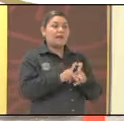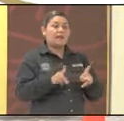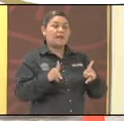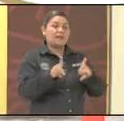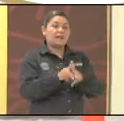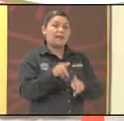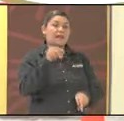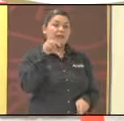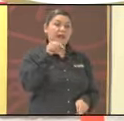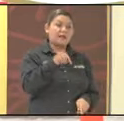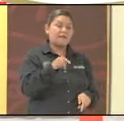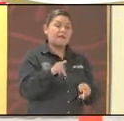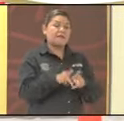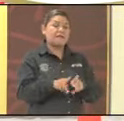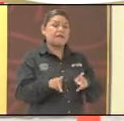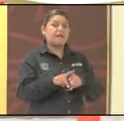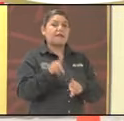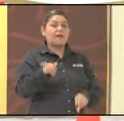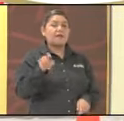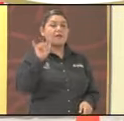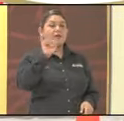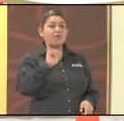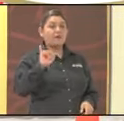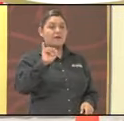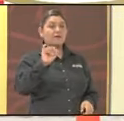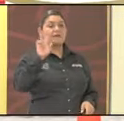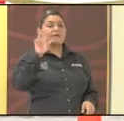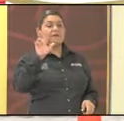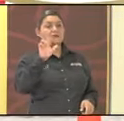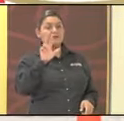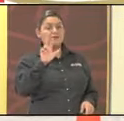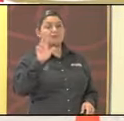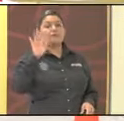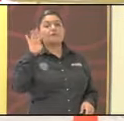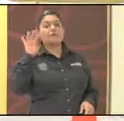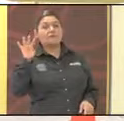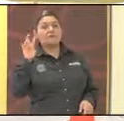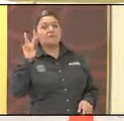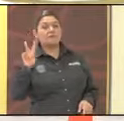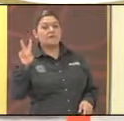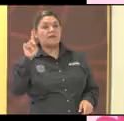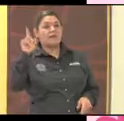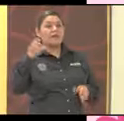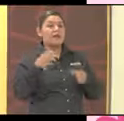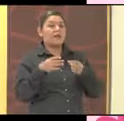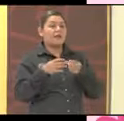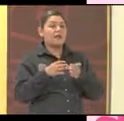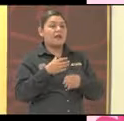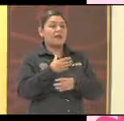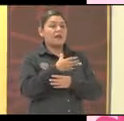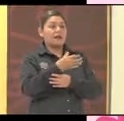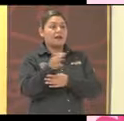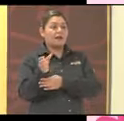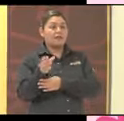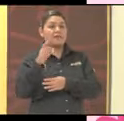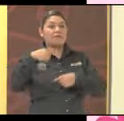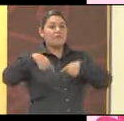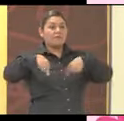principal. El jueves 18 y el viernes 19 estaremos en el campo de fútbol de la colonia Pescadores.